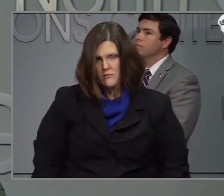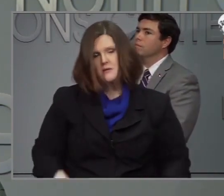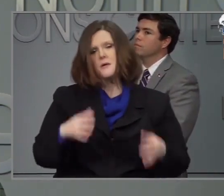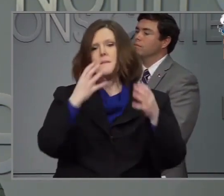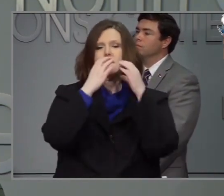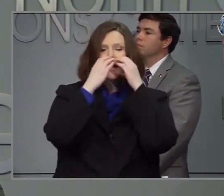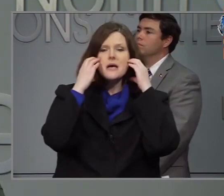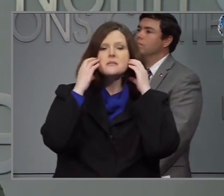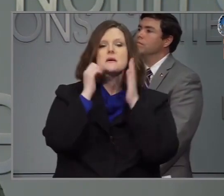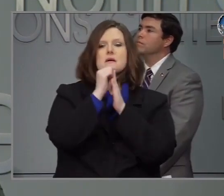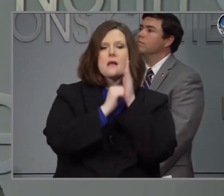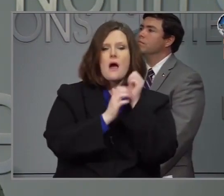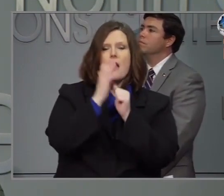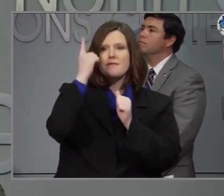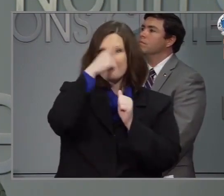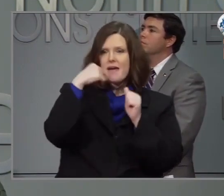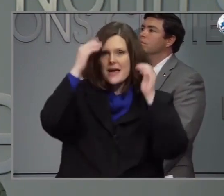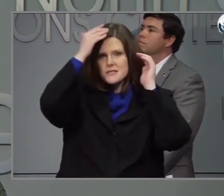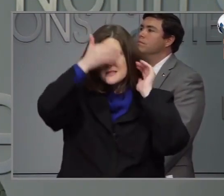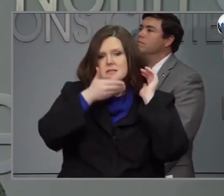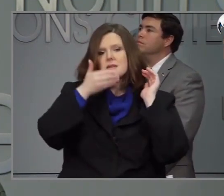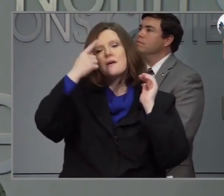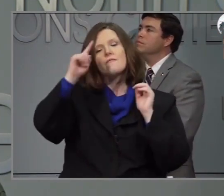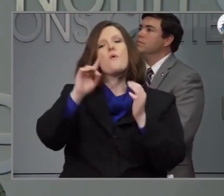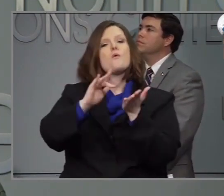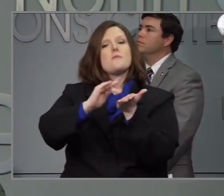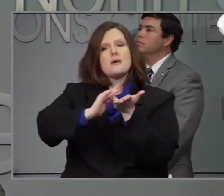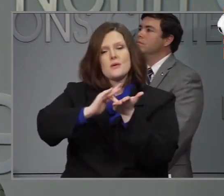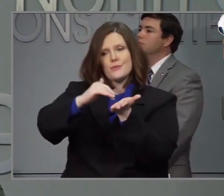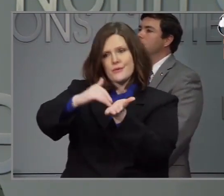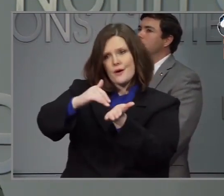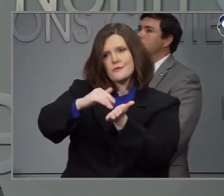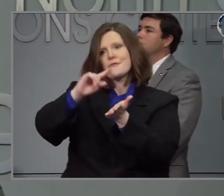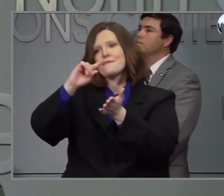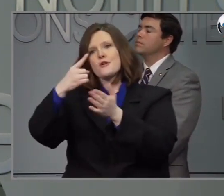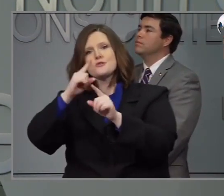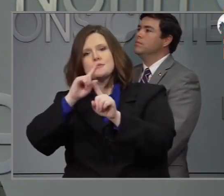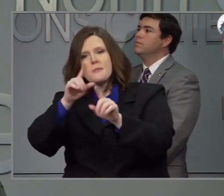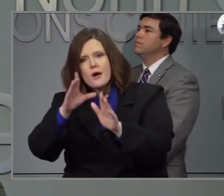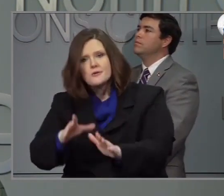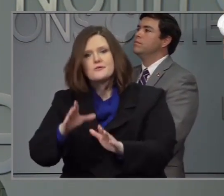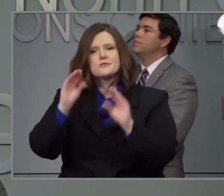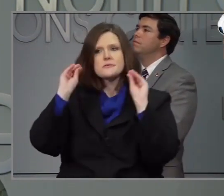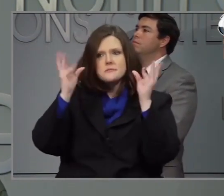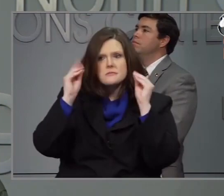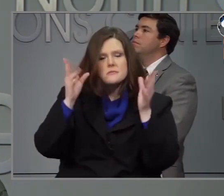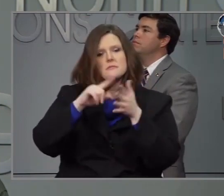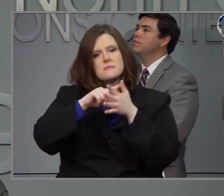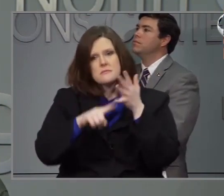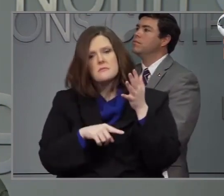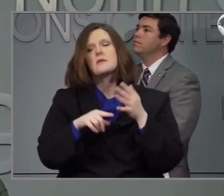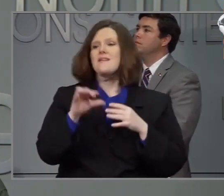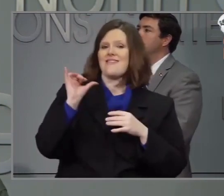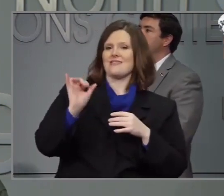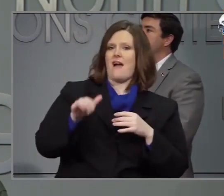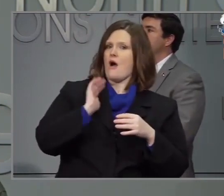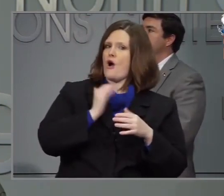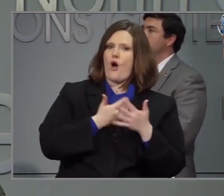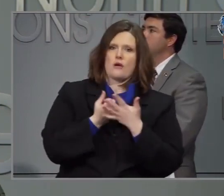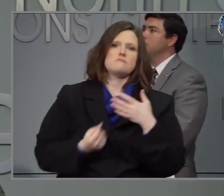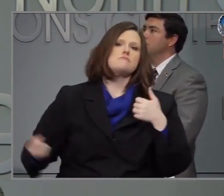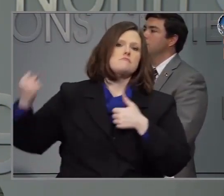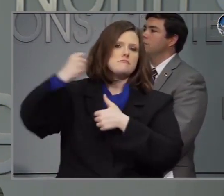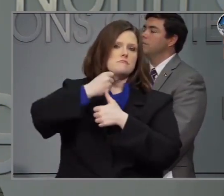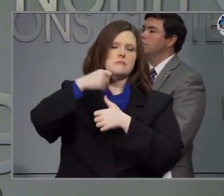necesitamos más y cubrebocas guantes gafas y otras que necesitan las clínicas médicas y